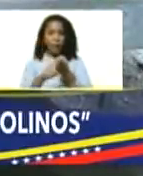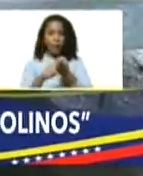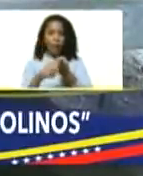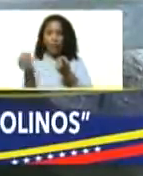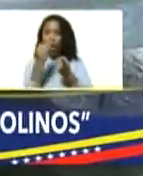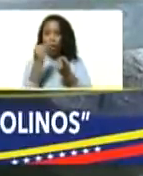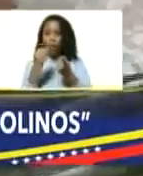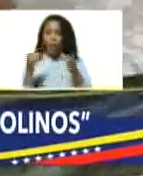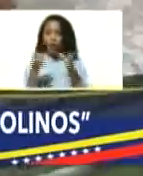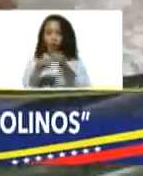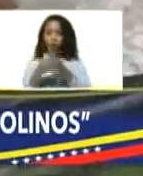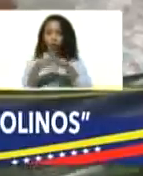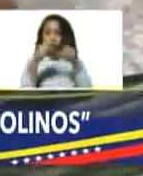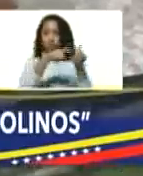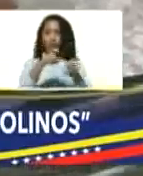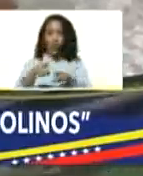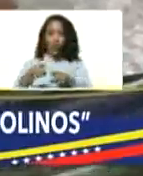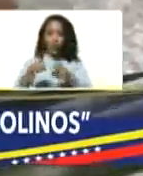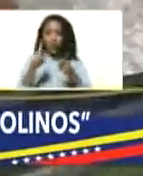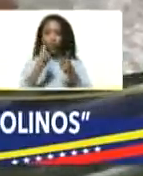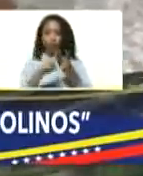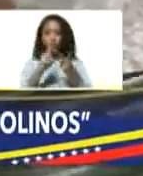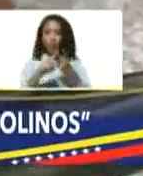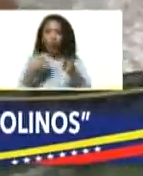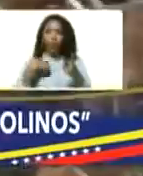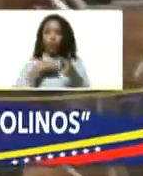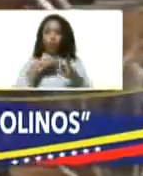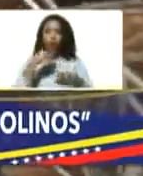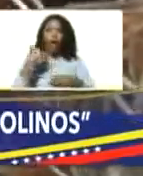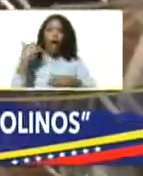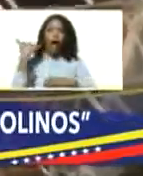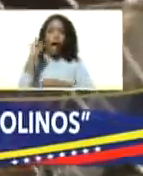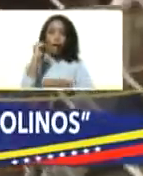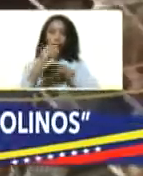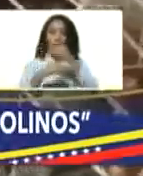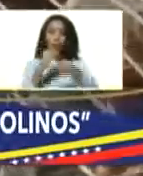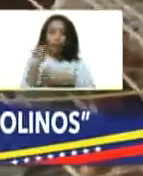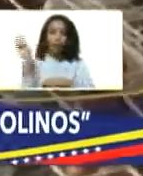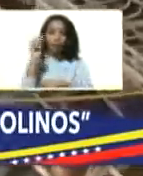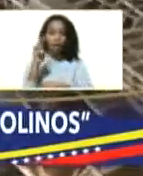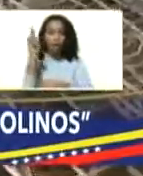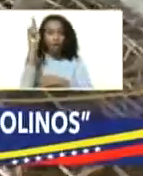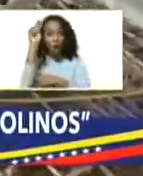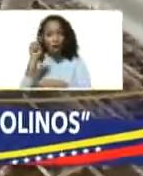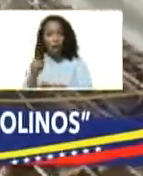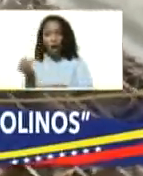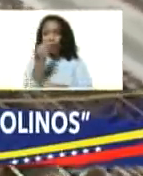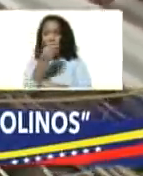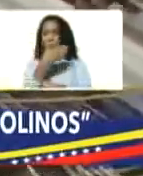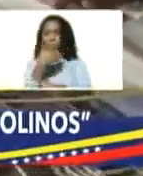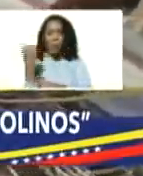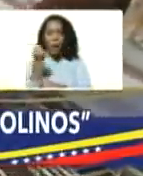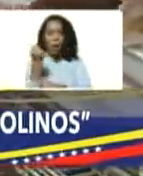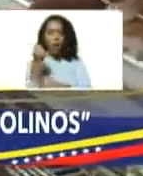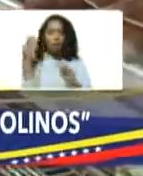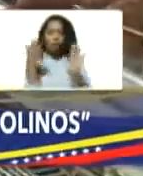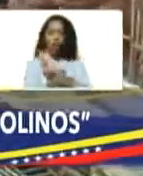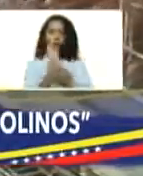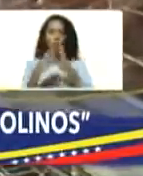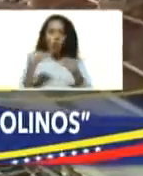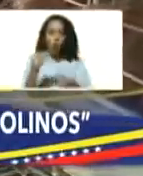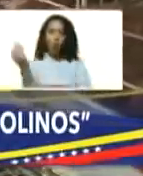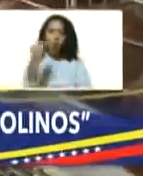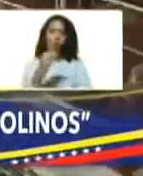parte del sector agrícola vegetal estamos garantizando que el venezolano cada día alimente mejor y sobre todo lo más importante